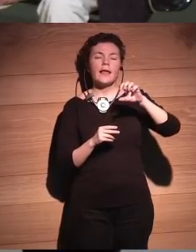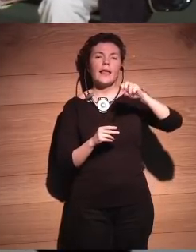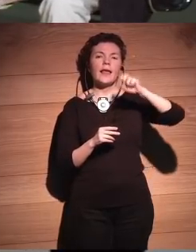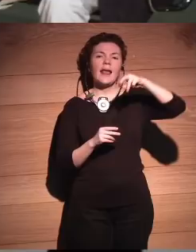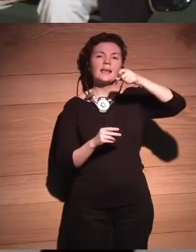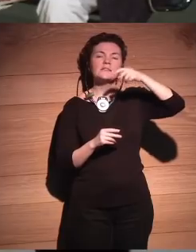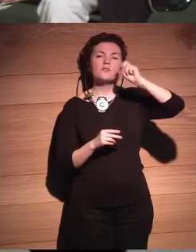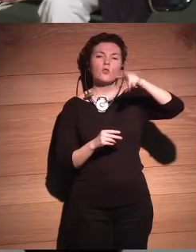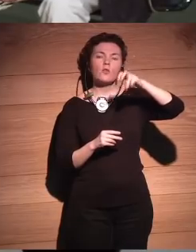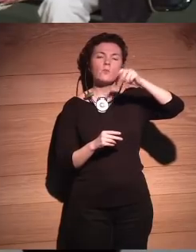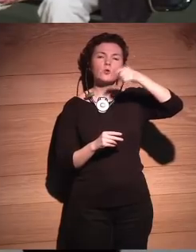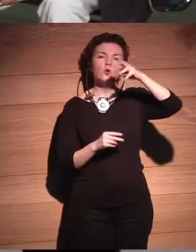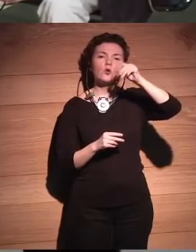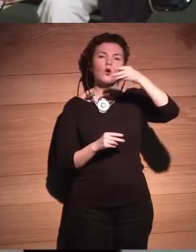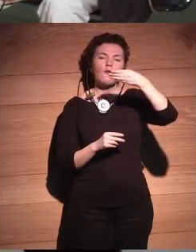nih12.gov